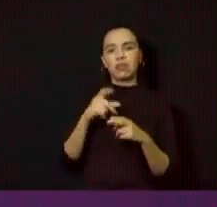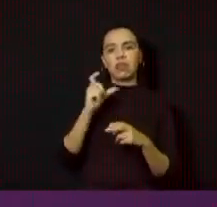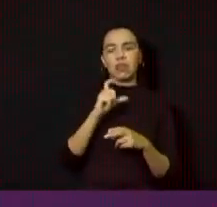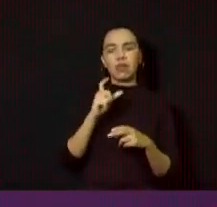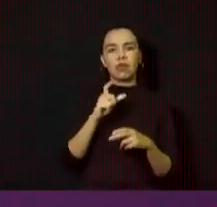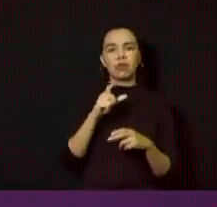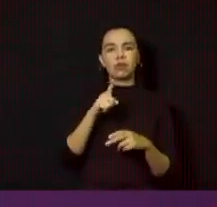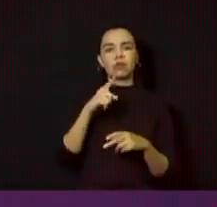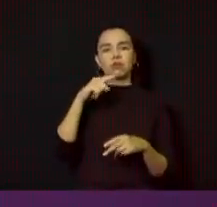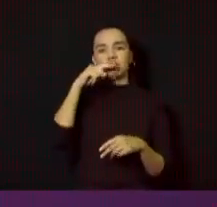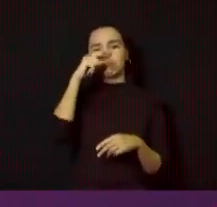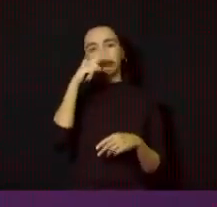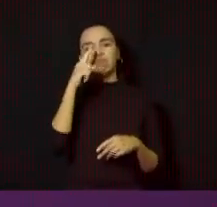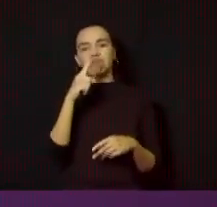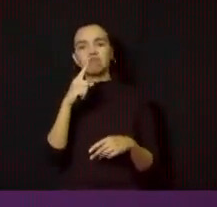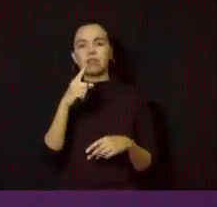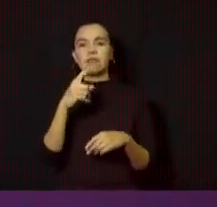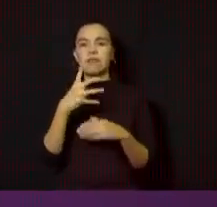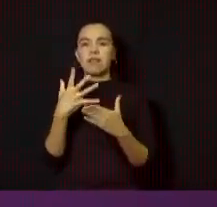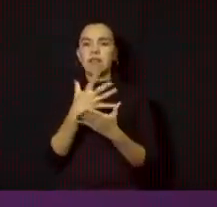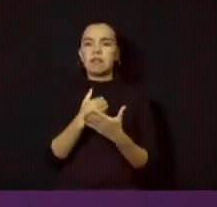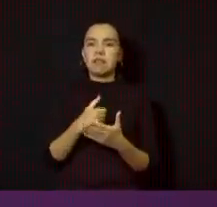convertirte en avaro,